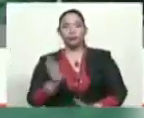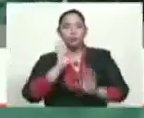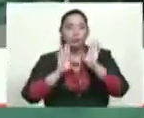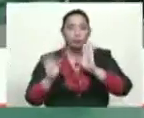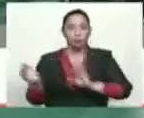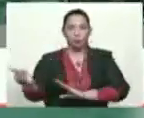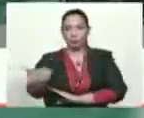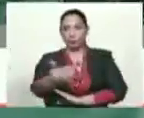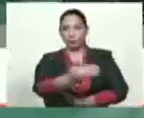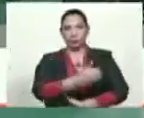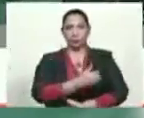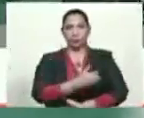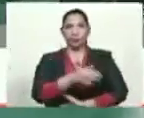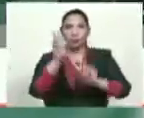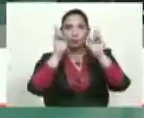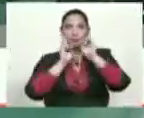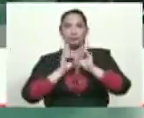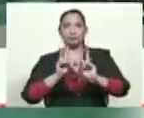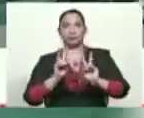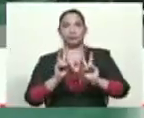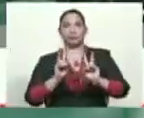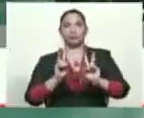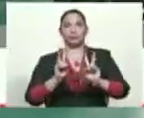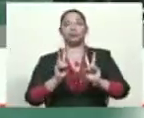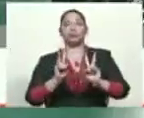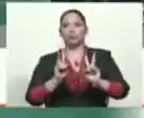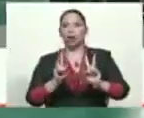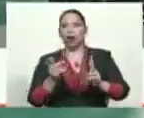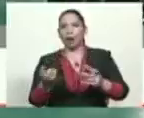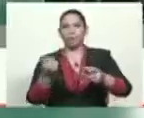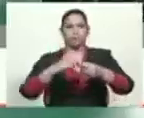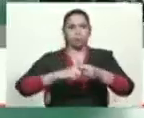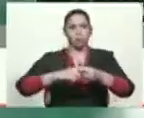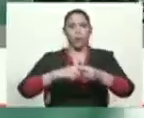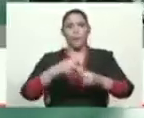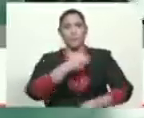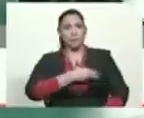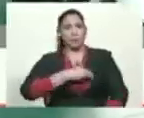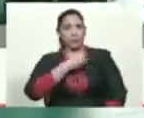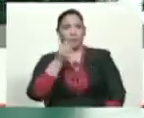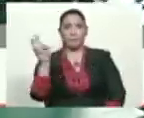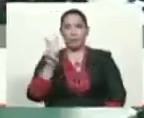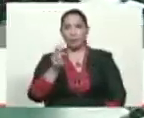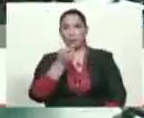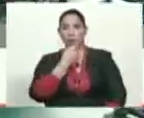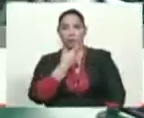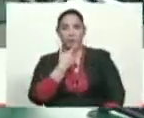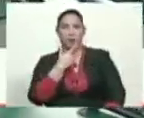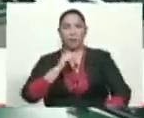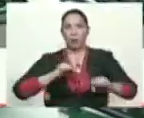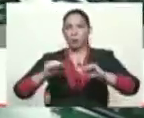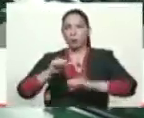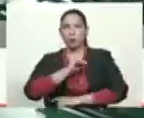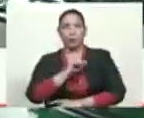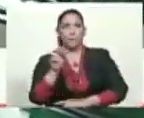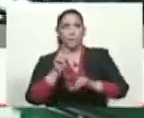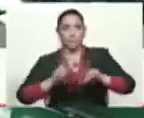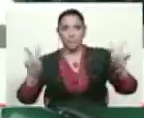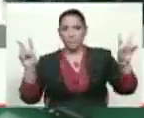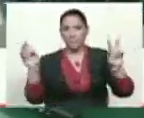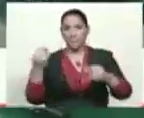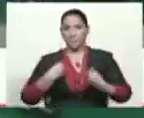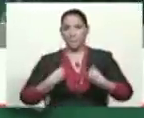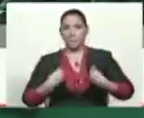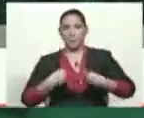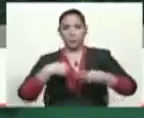recolección de desechos sólidos y están involucrados en la misión venezuela bella el movimiento por la paz y la vida la gran misión barrionuevo